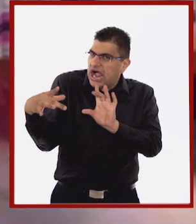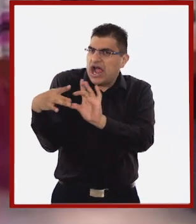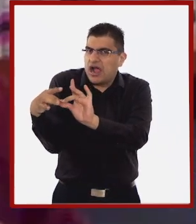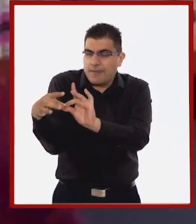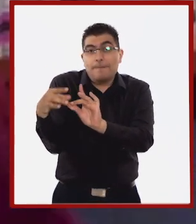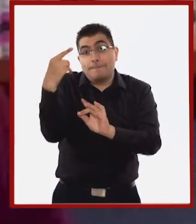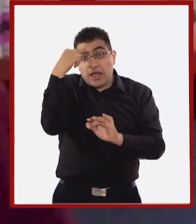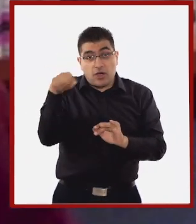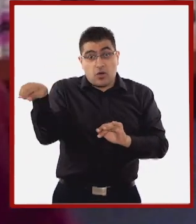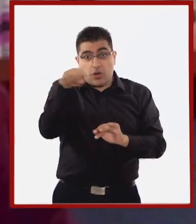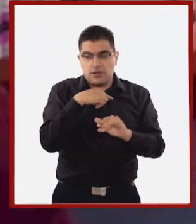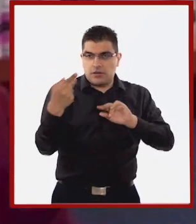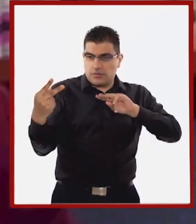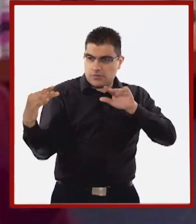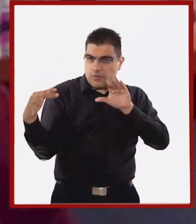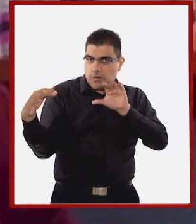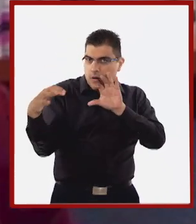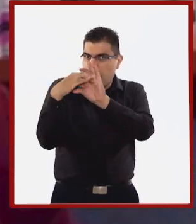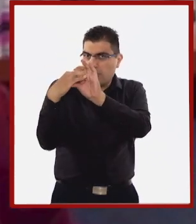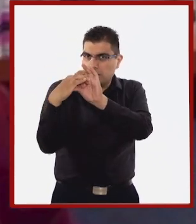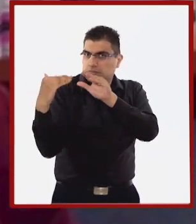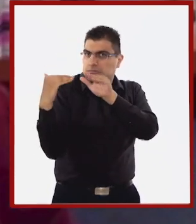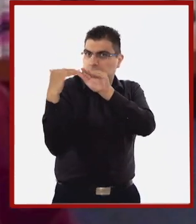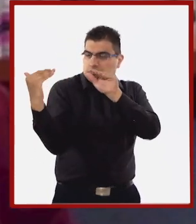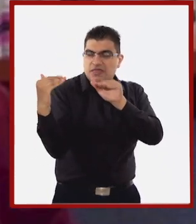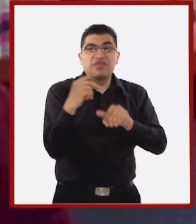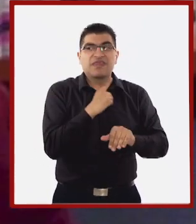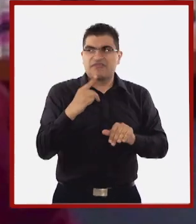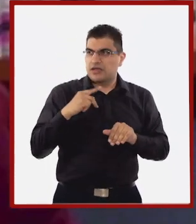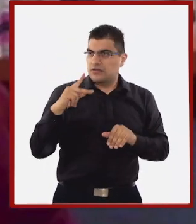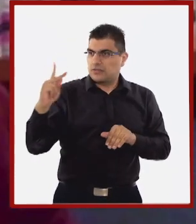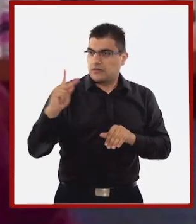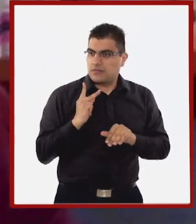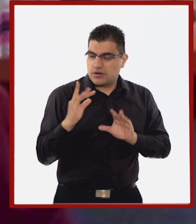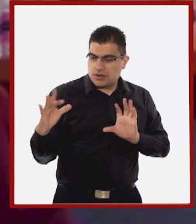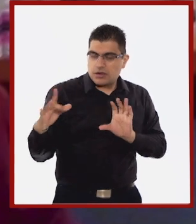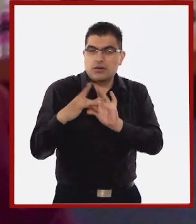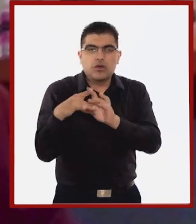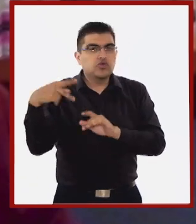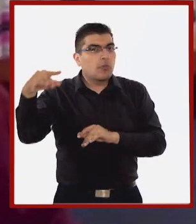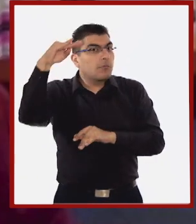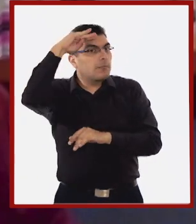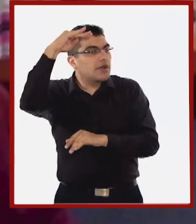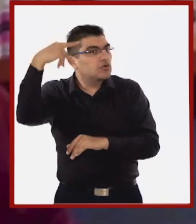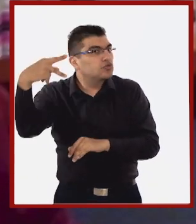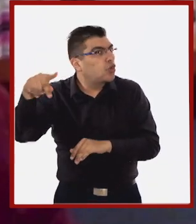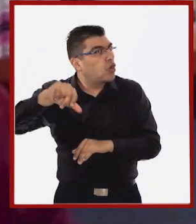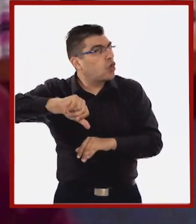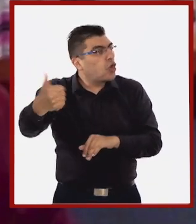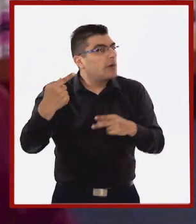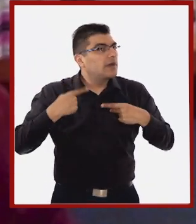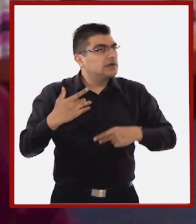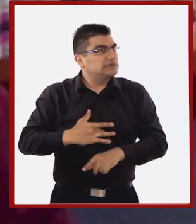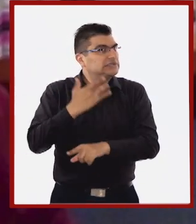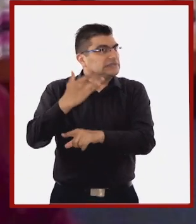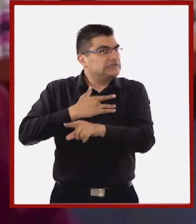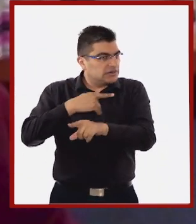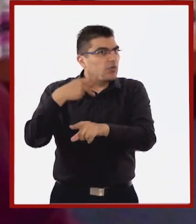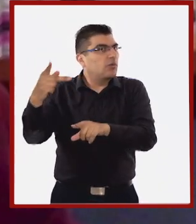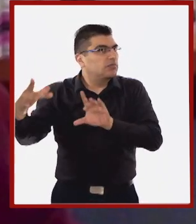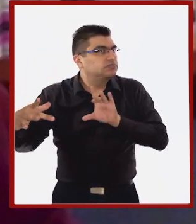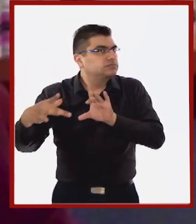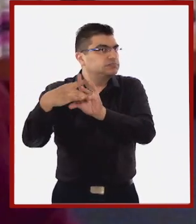para que haya empatía debe uno identificarse no solamente con los pensamientos del otro, sino con sus